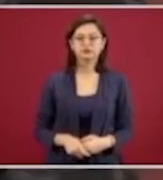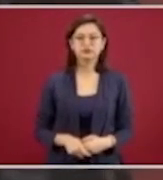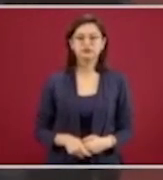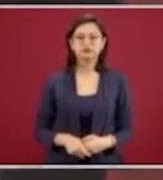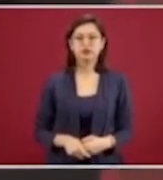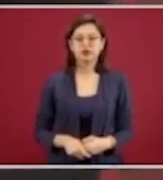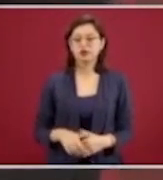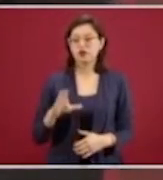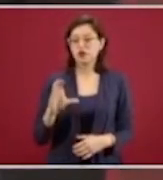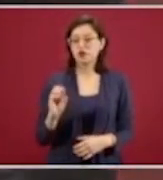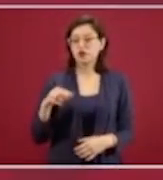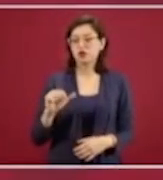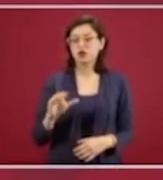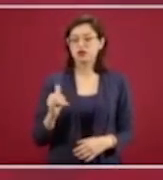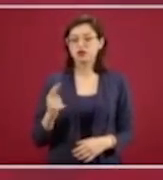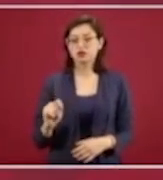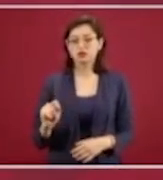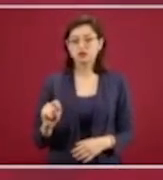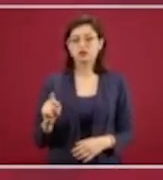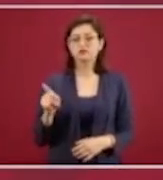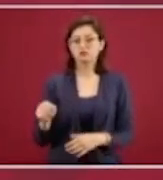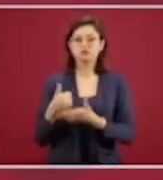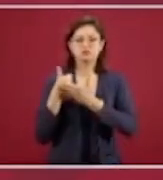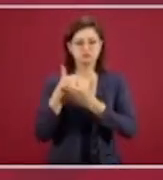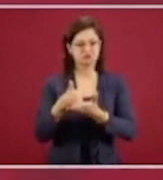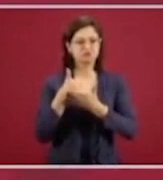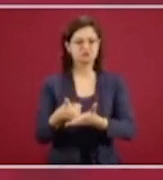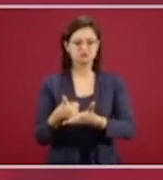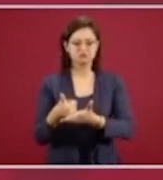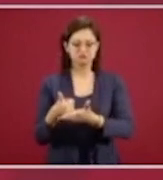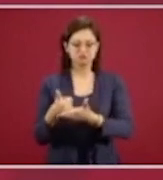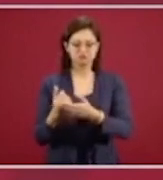el CONACYT está ayudando mucho